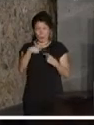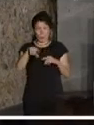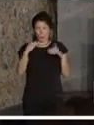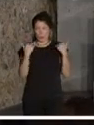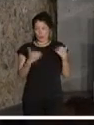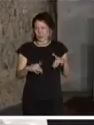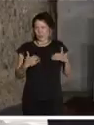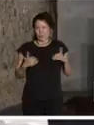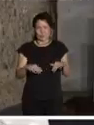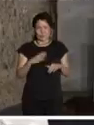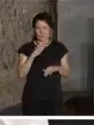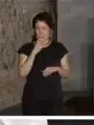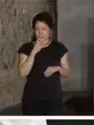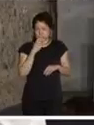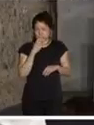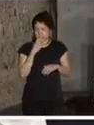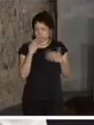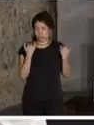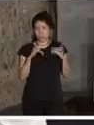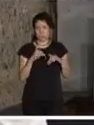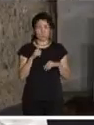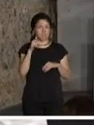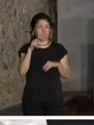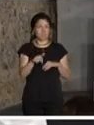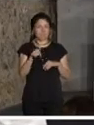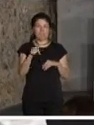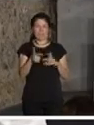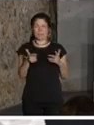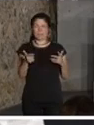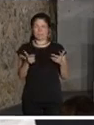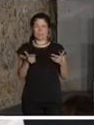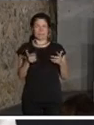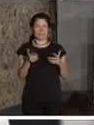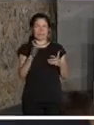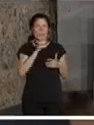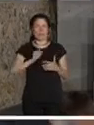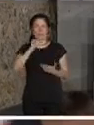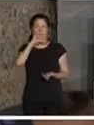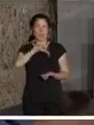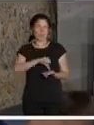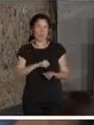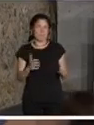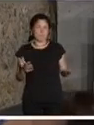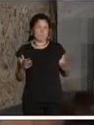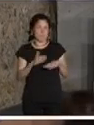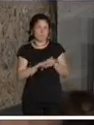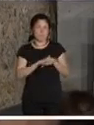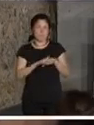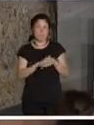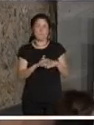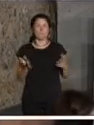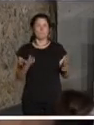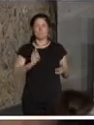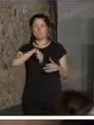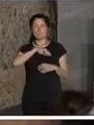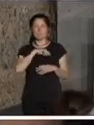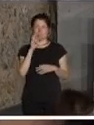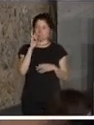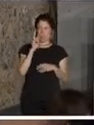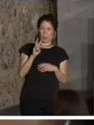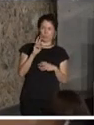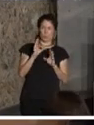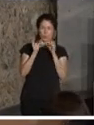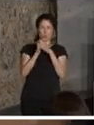lamentable bochornoso que se ha dado en esta maravillosa ciudad hemos visto